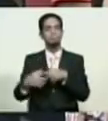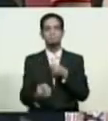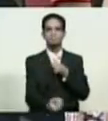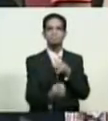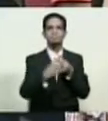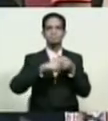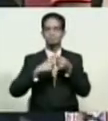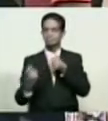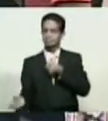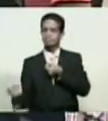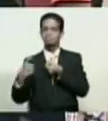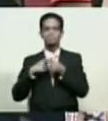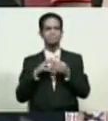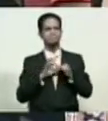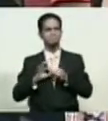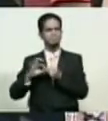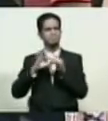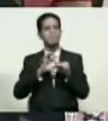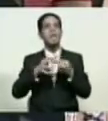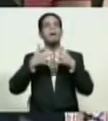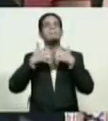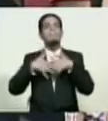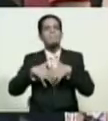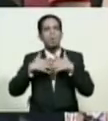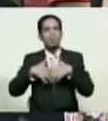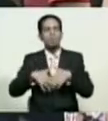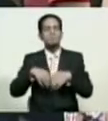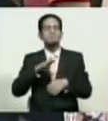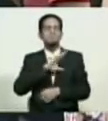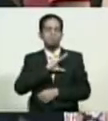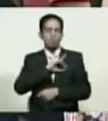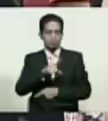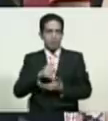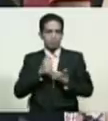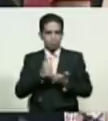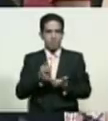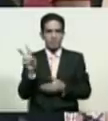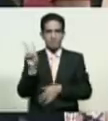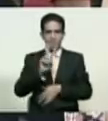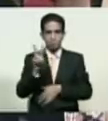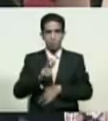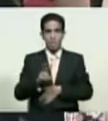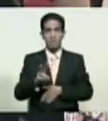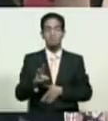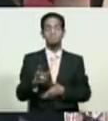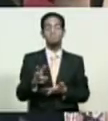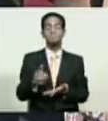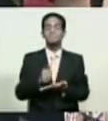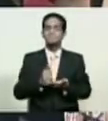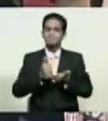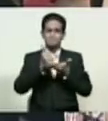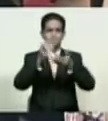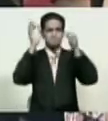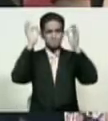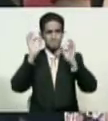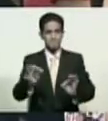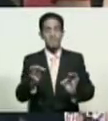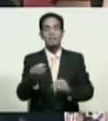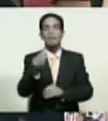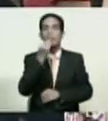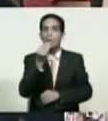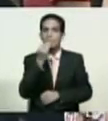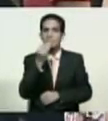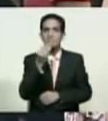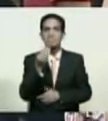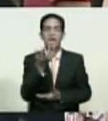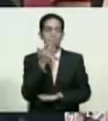unión a producir por nuestra patria, a garantizar la soberanía productiva, la soberanía alimentaria, para que